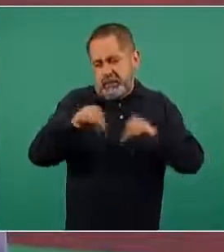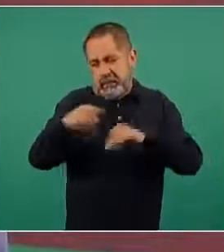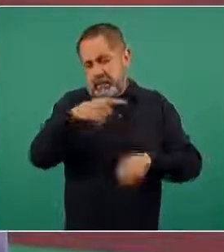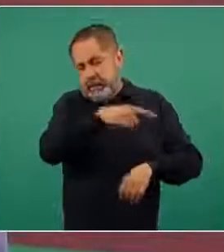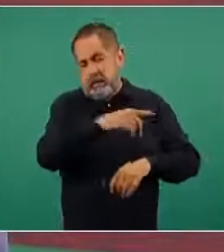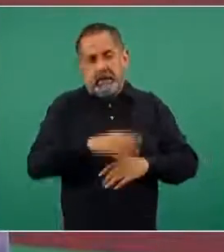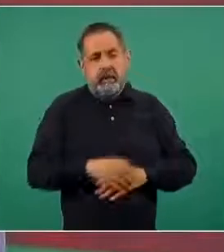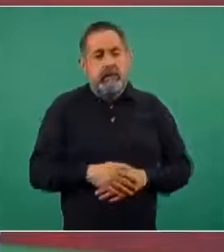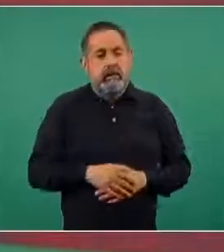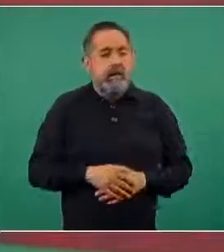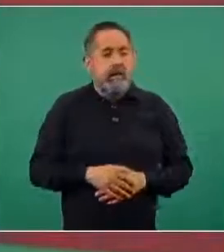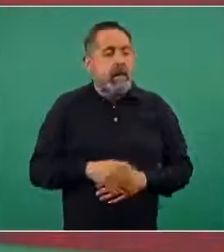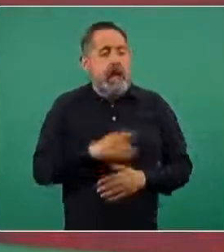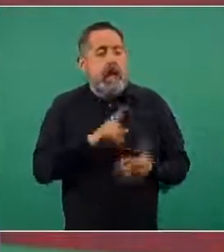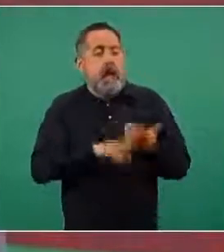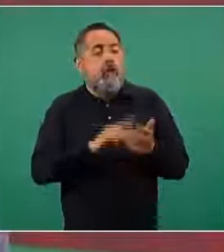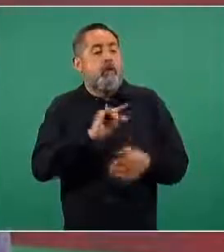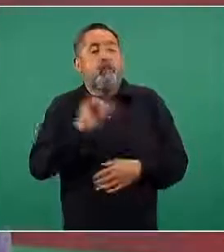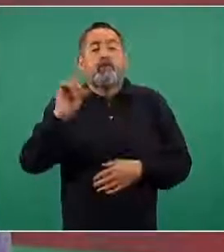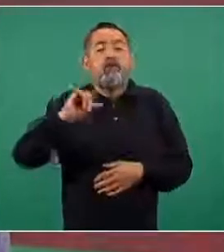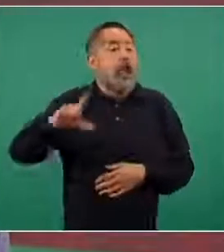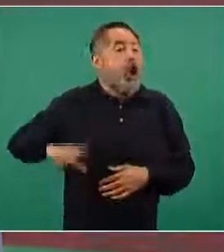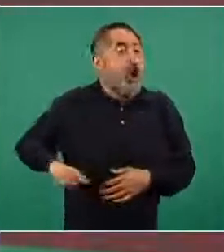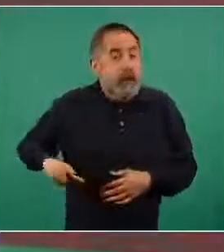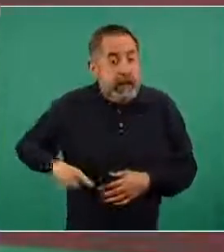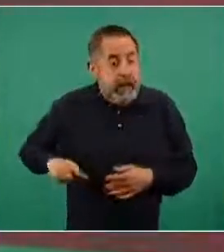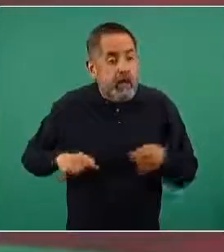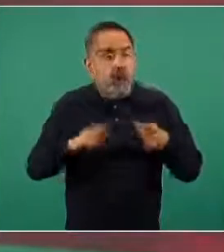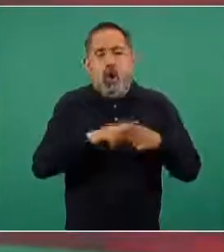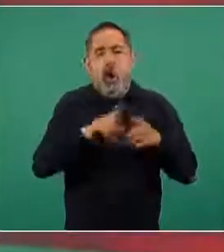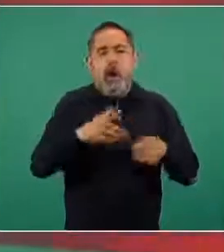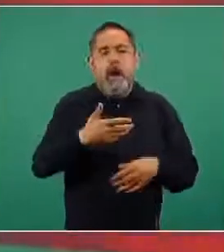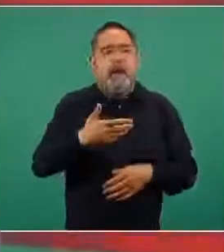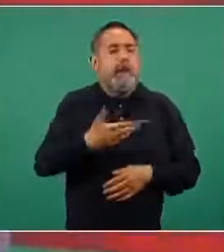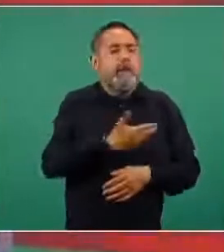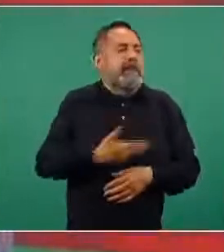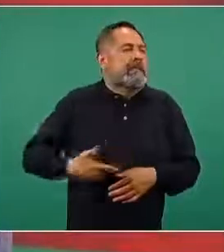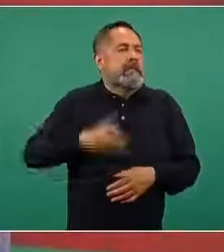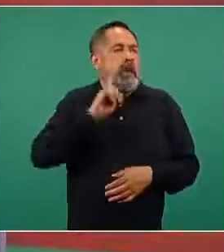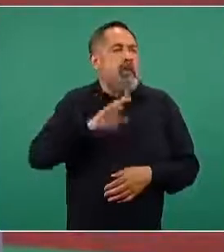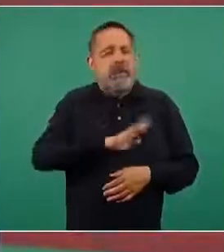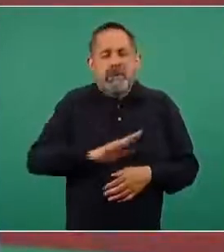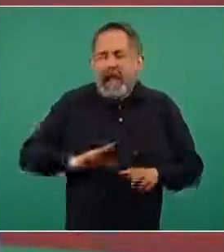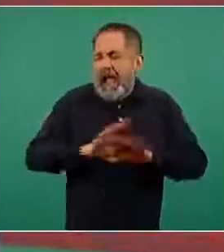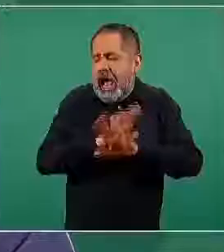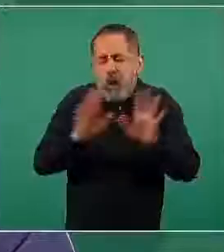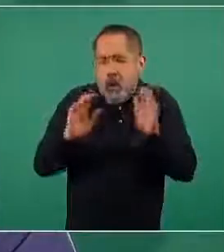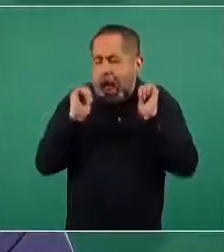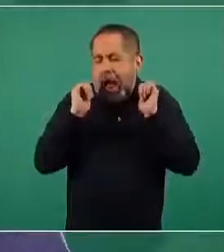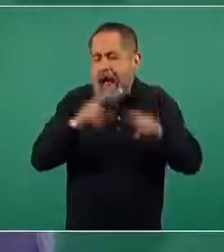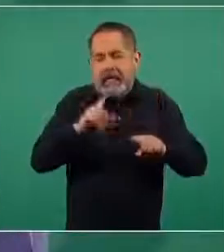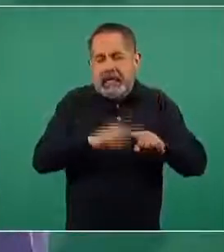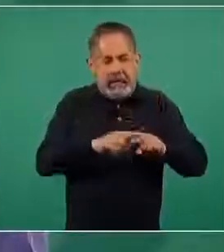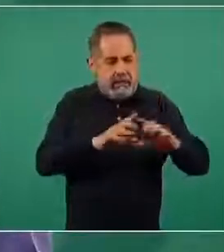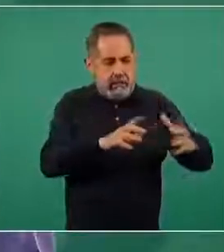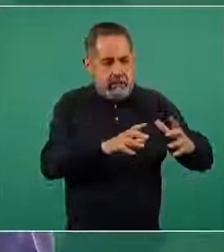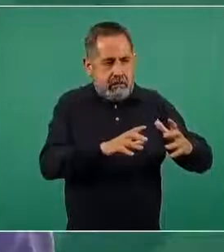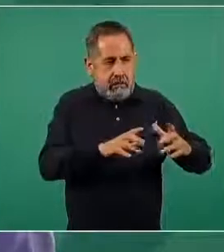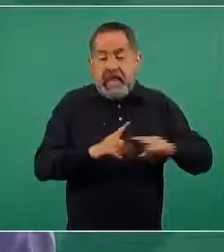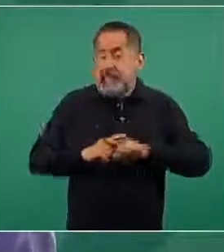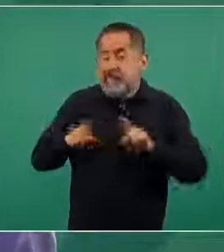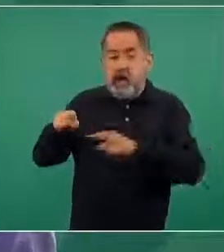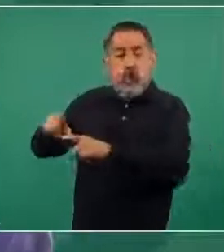trabaja, un funcionario de gobierno, una presidenta municipal, si cualquier persona que no sean las